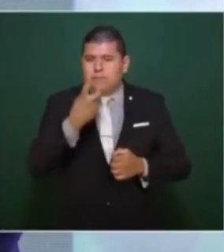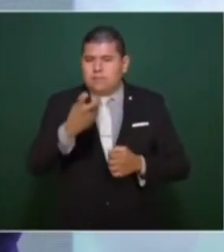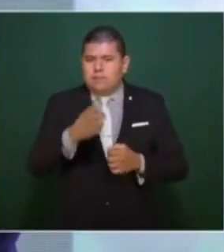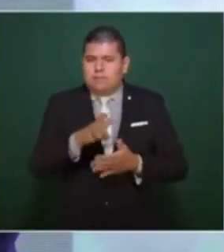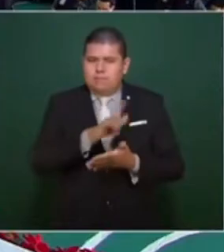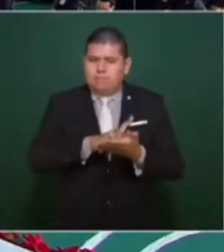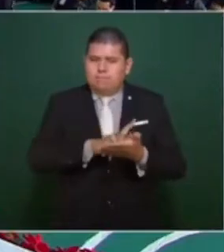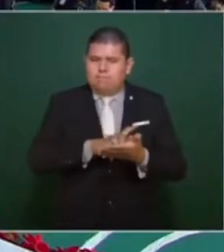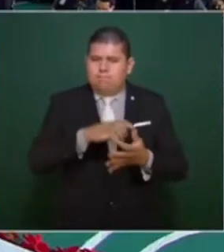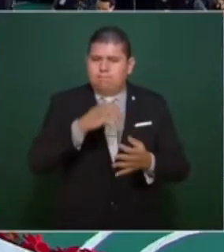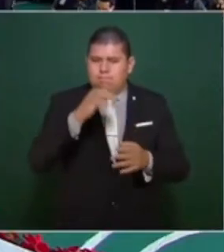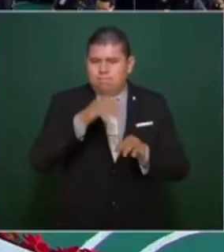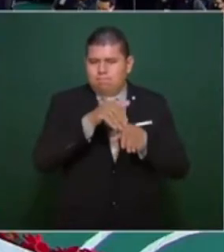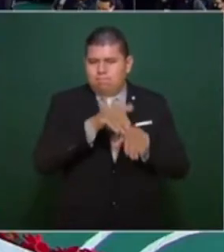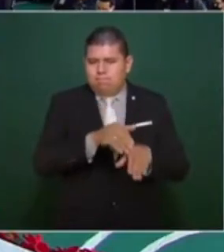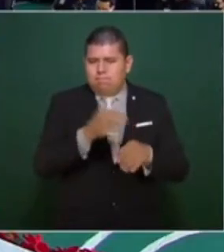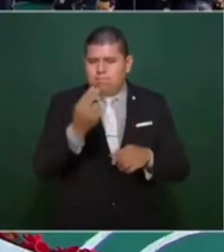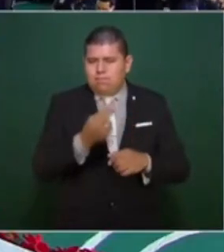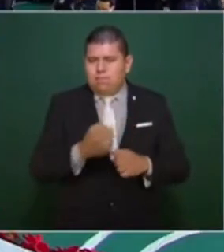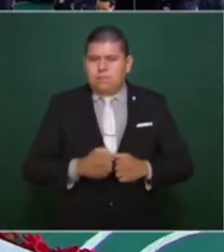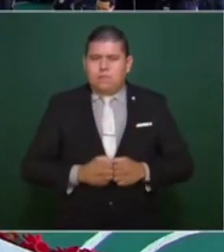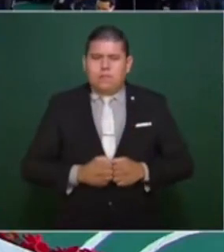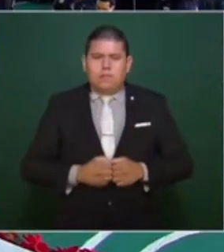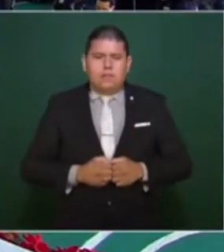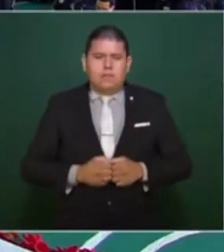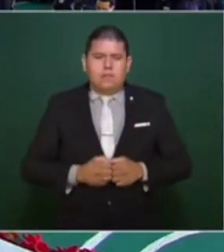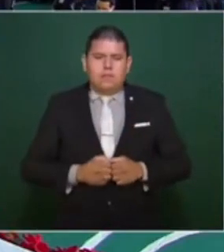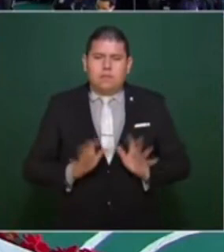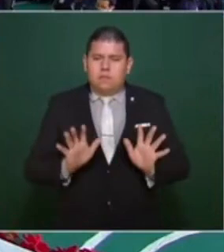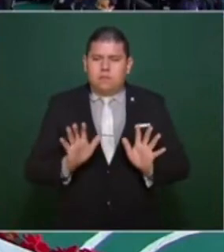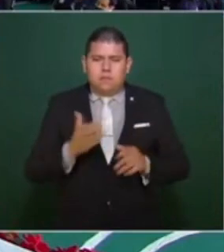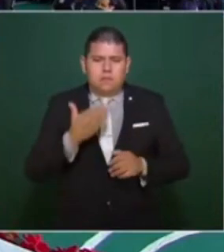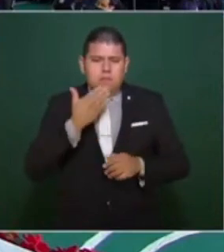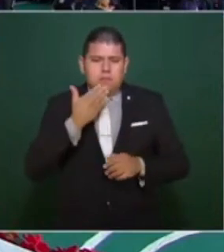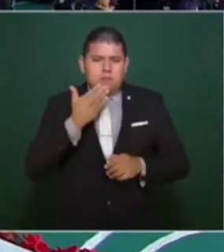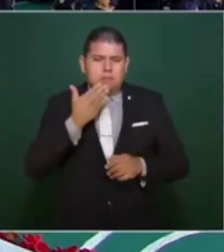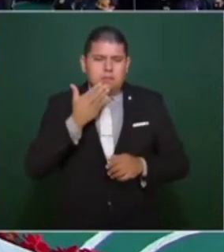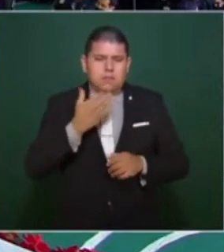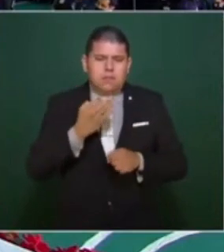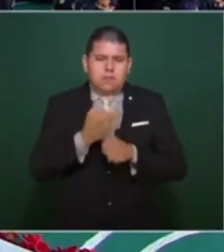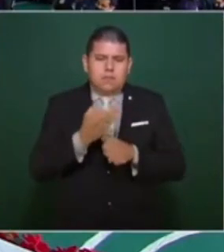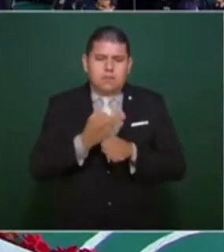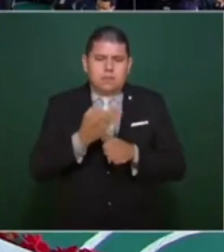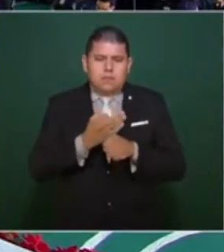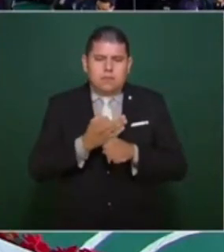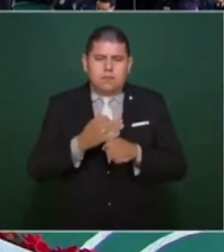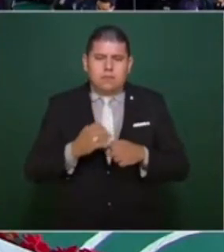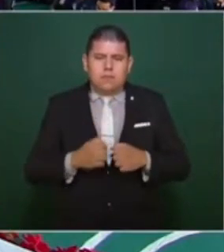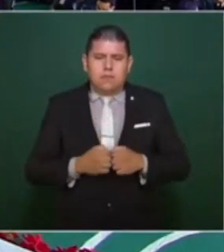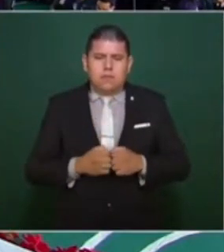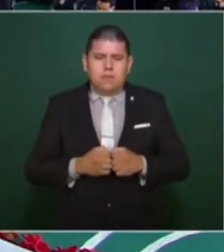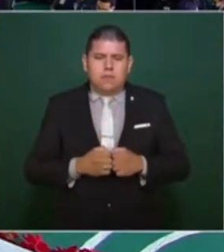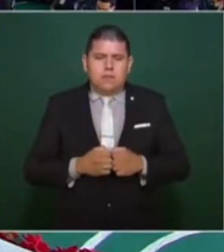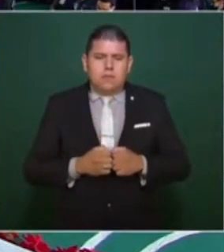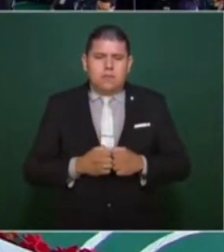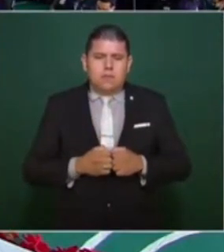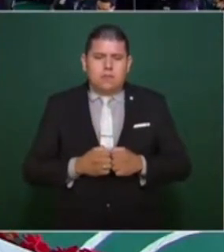vía legal. Bueno, ¿qué les parece si ya es que